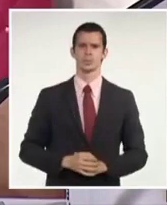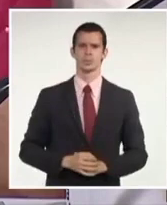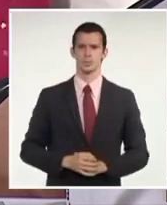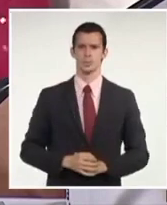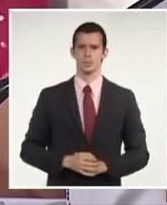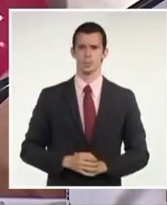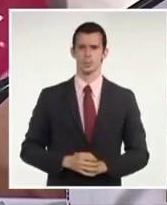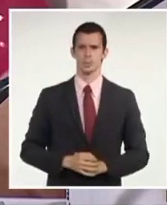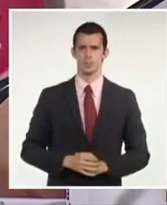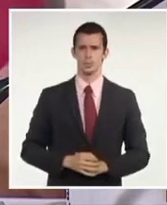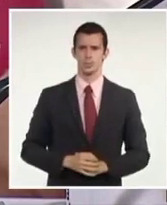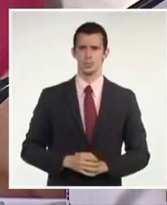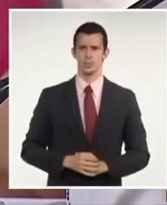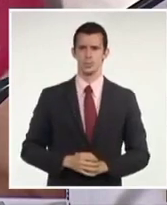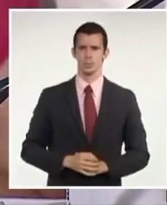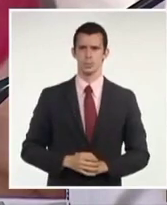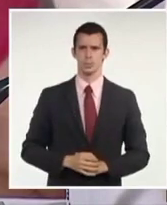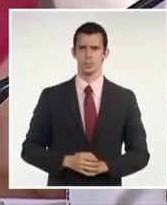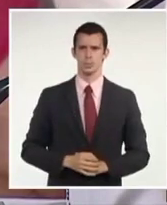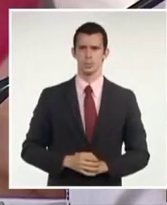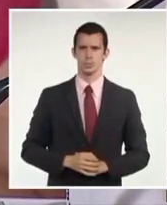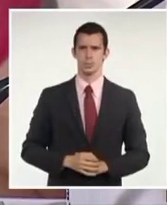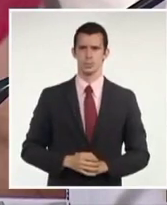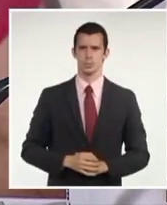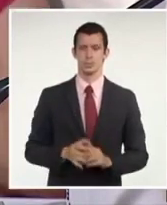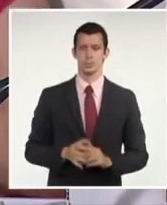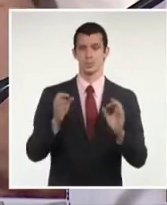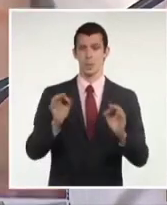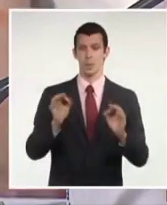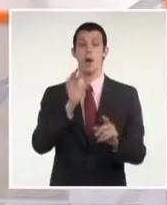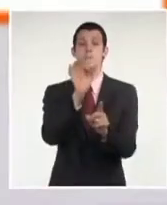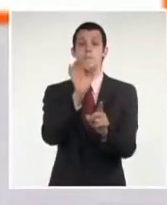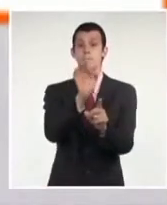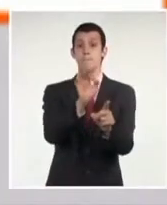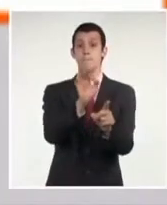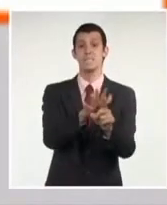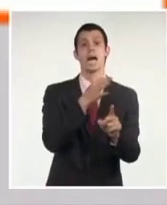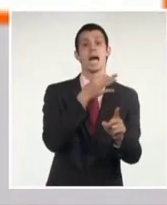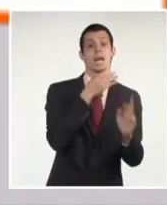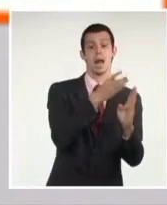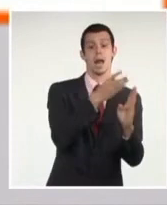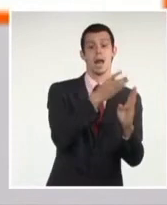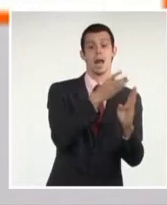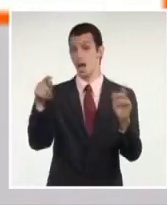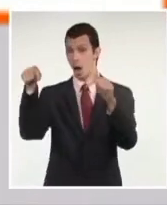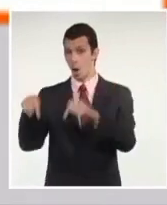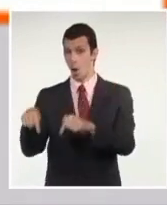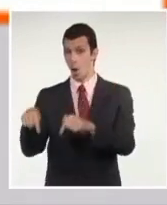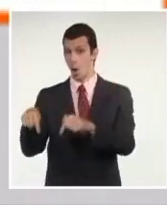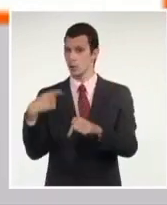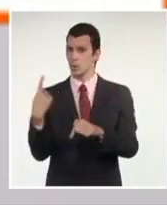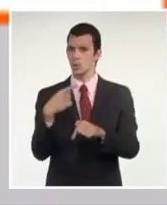detectado en este semestre? Bueno, se ha detectado la cepa Wuhan, la original, pero en un